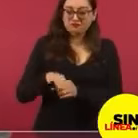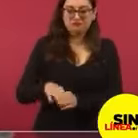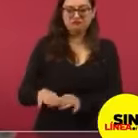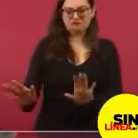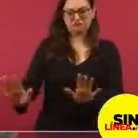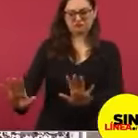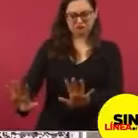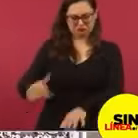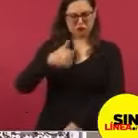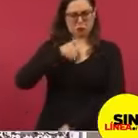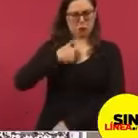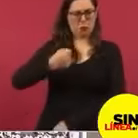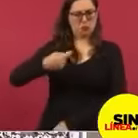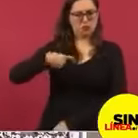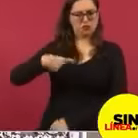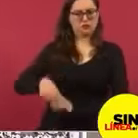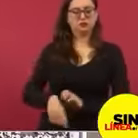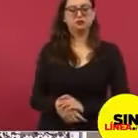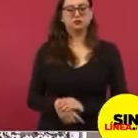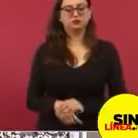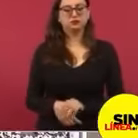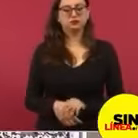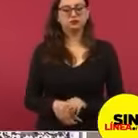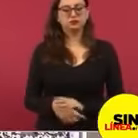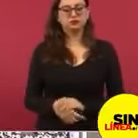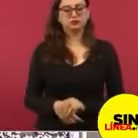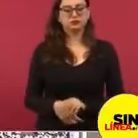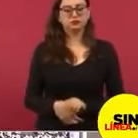y lo iban a buscar,